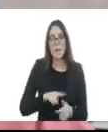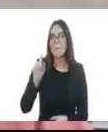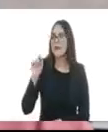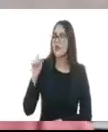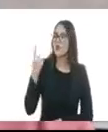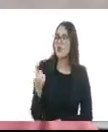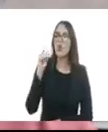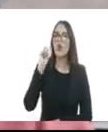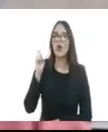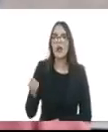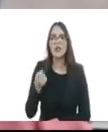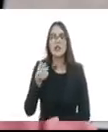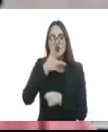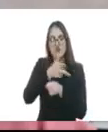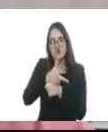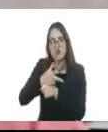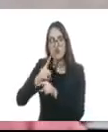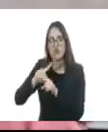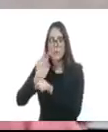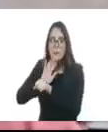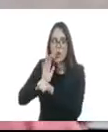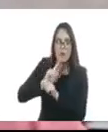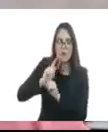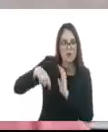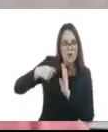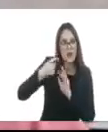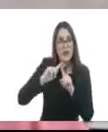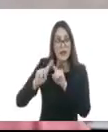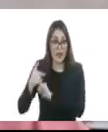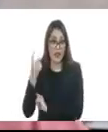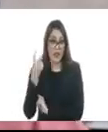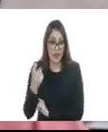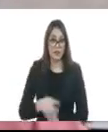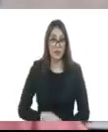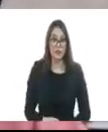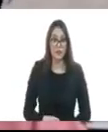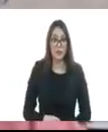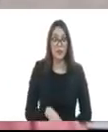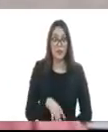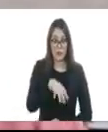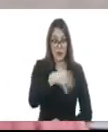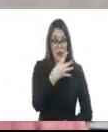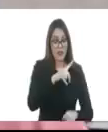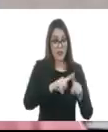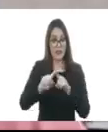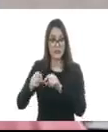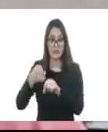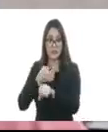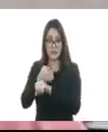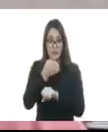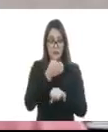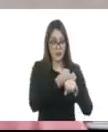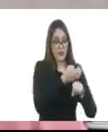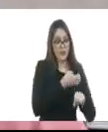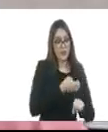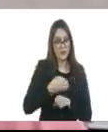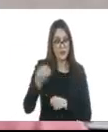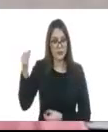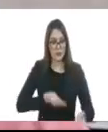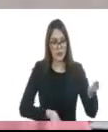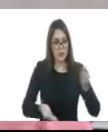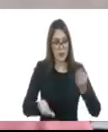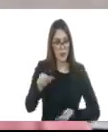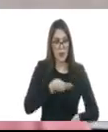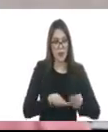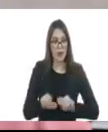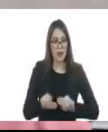de 14 entidades del país, por lo que nos da muchísimo gusto que ahora tengamos oportunidad